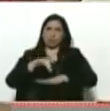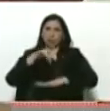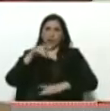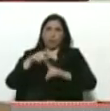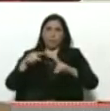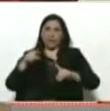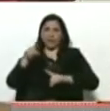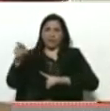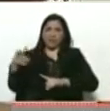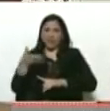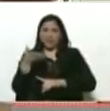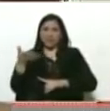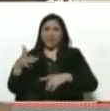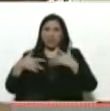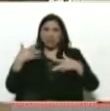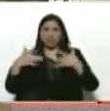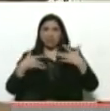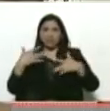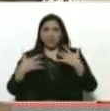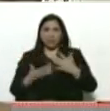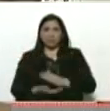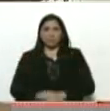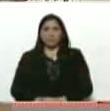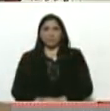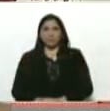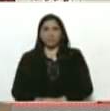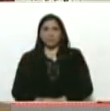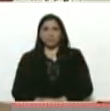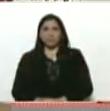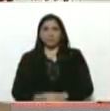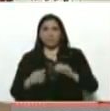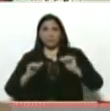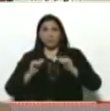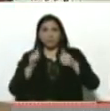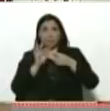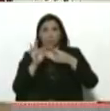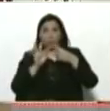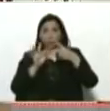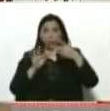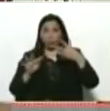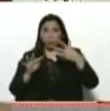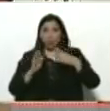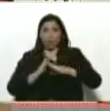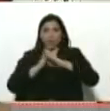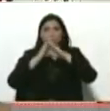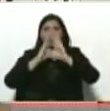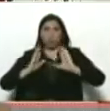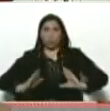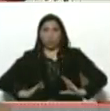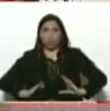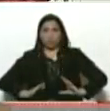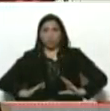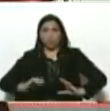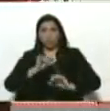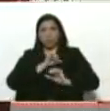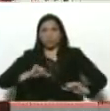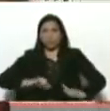estas actividades y dicen, ¿para qué vas? A mí no me vas a meter en esto. Y comienza a funcionar el anticuerpo de la Fuerza Armada.